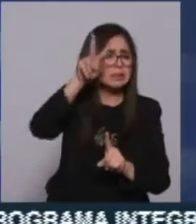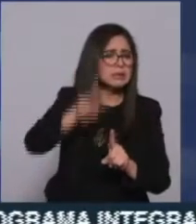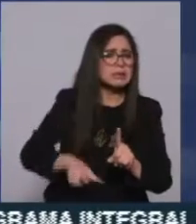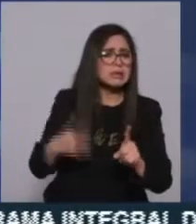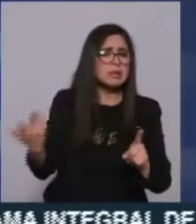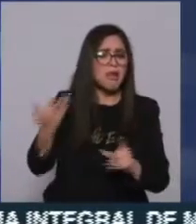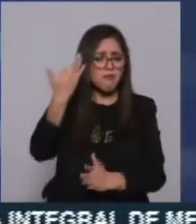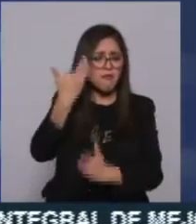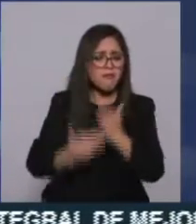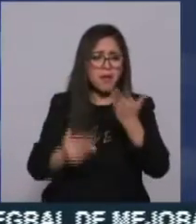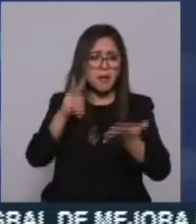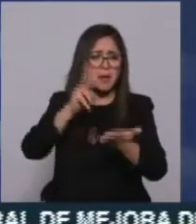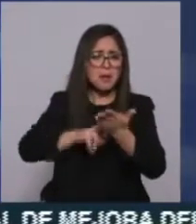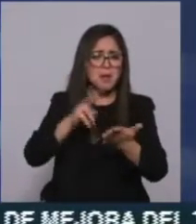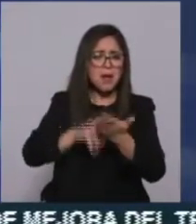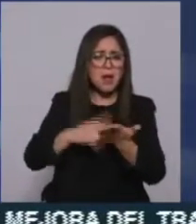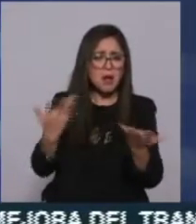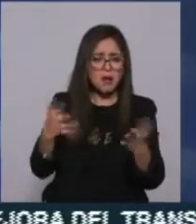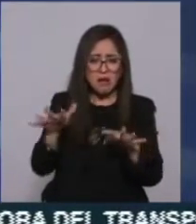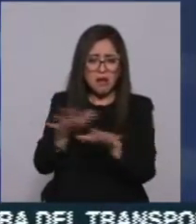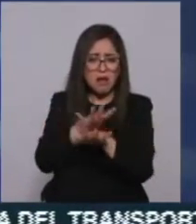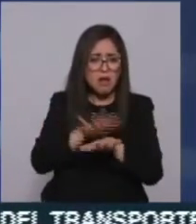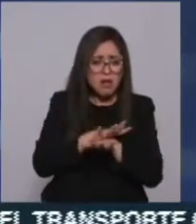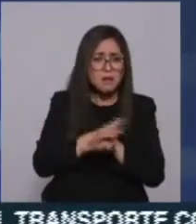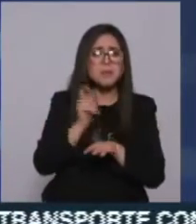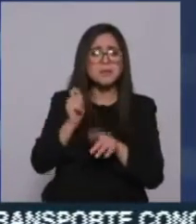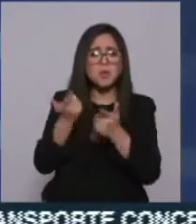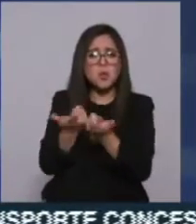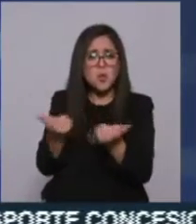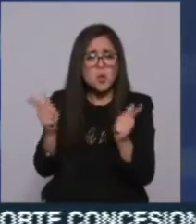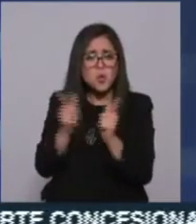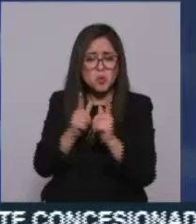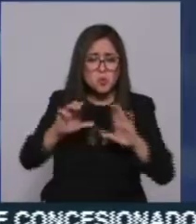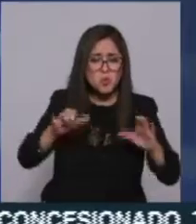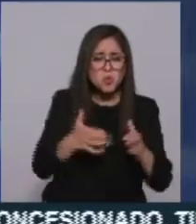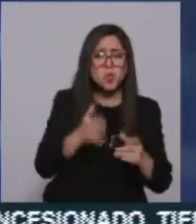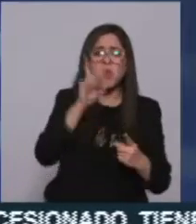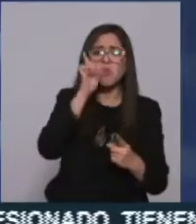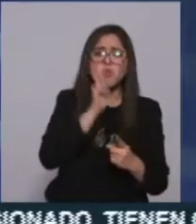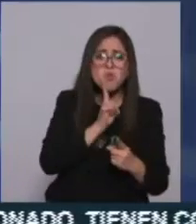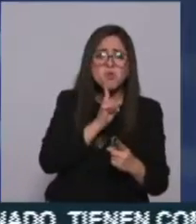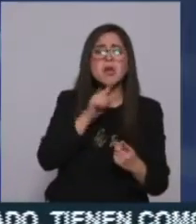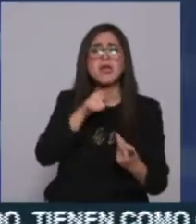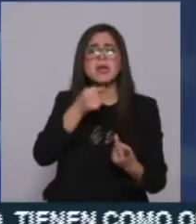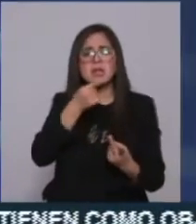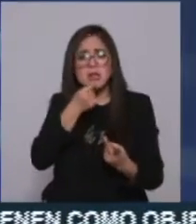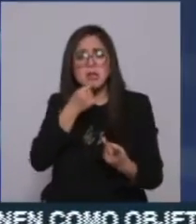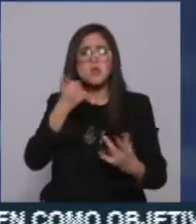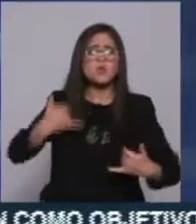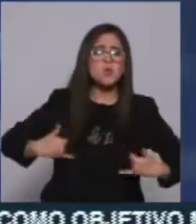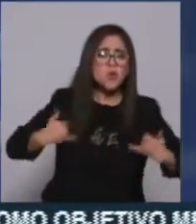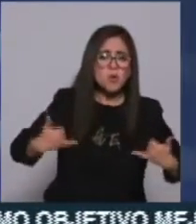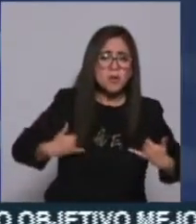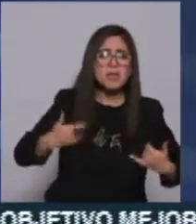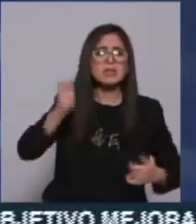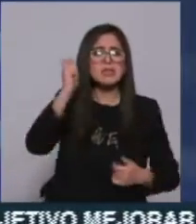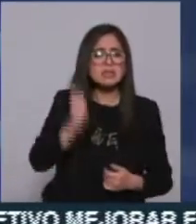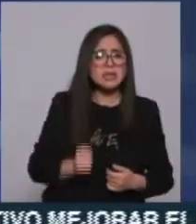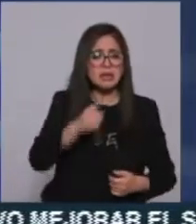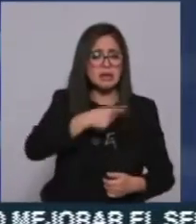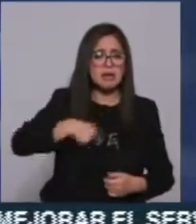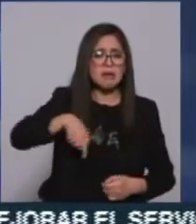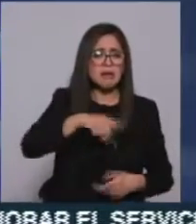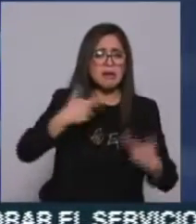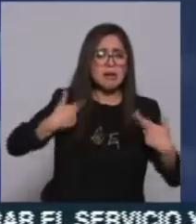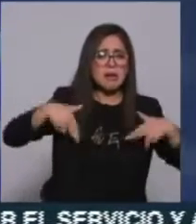cuentas, precisamente esos grupos vulnerables, las mujeres, los niños, los jóvenes, representan, si tú me lo permites, la